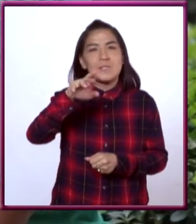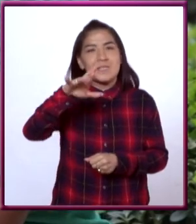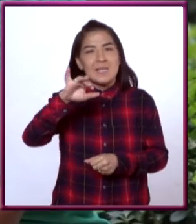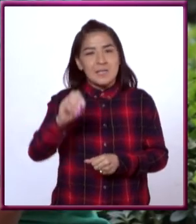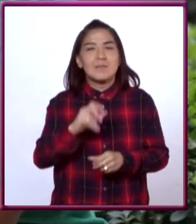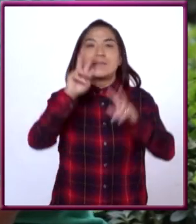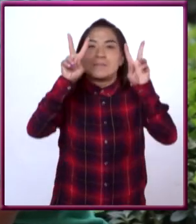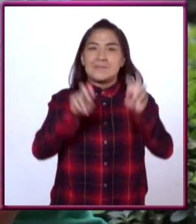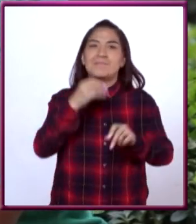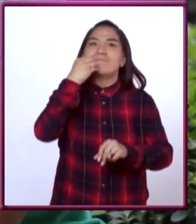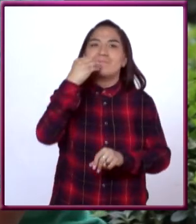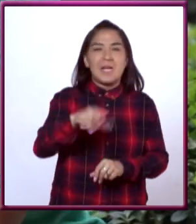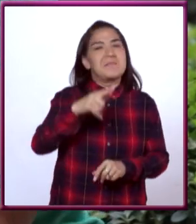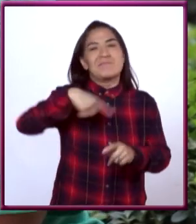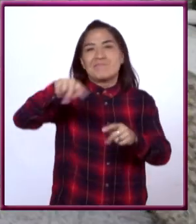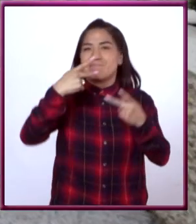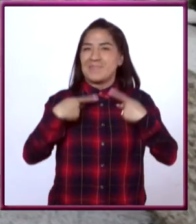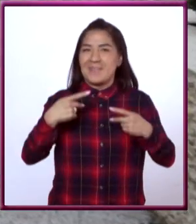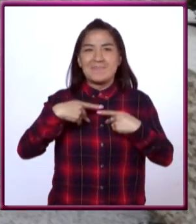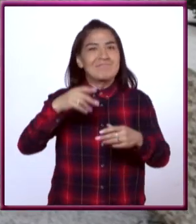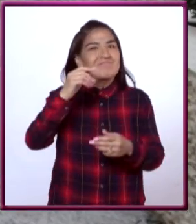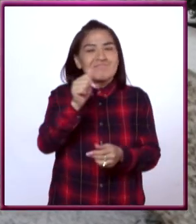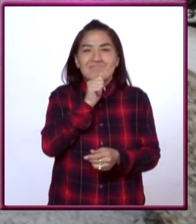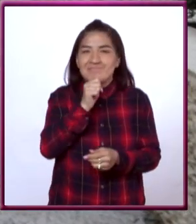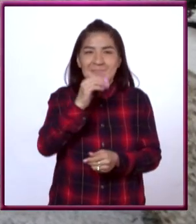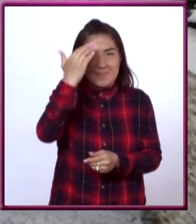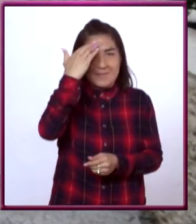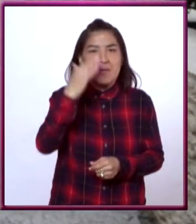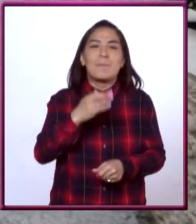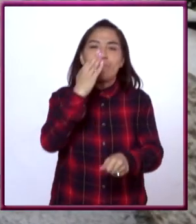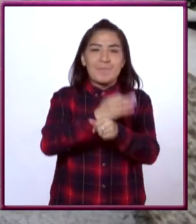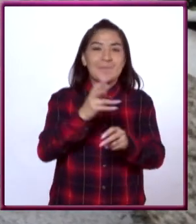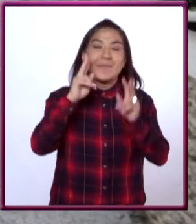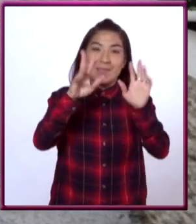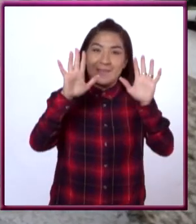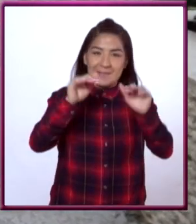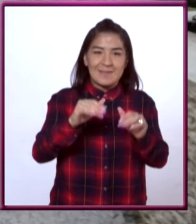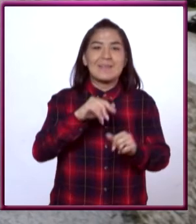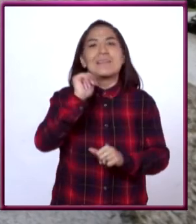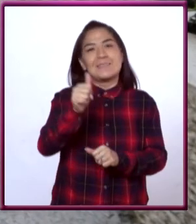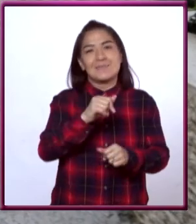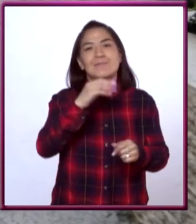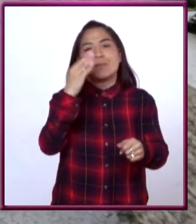un tema padrísimo y poco conocido. Nosotros no nos despedimos, nos